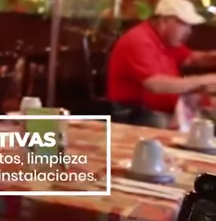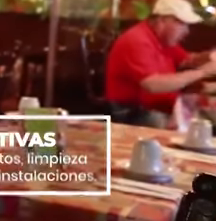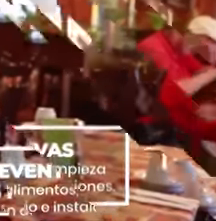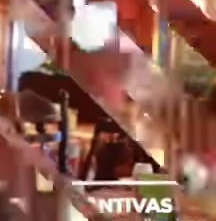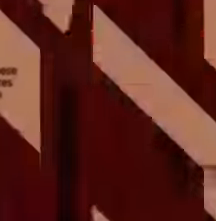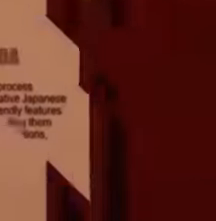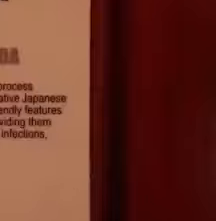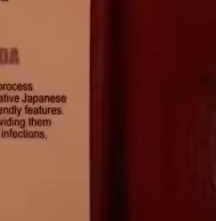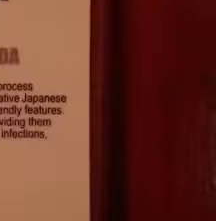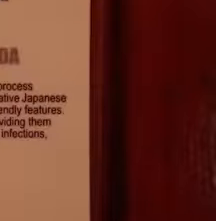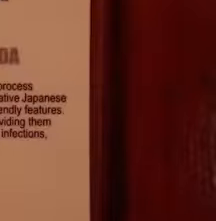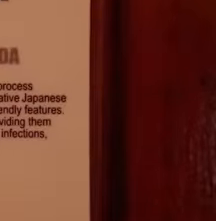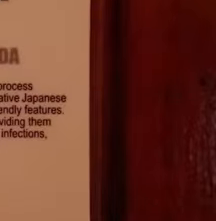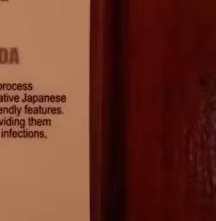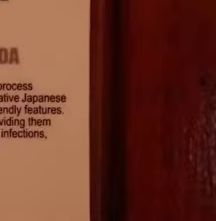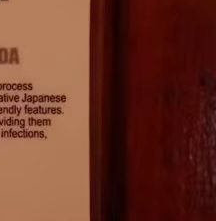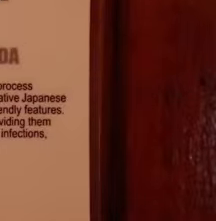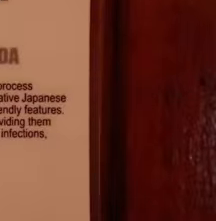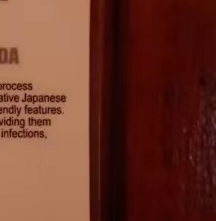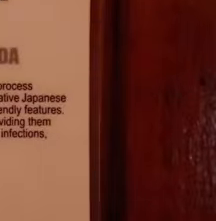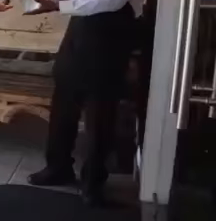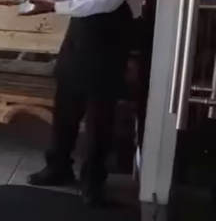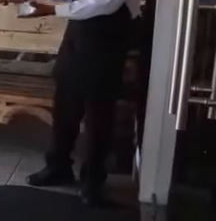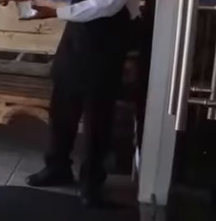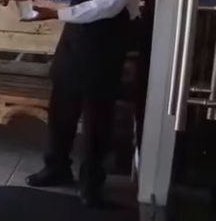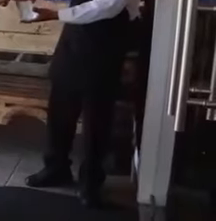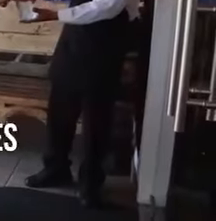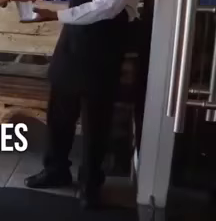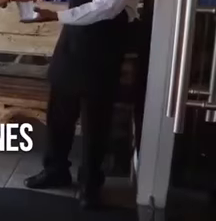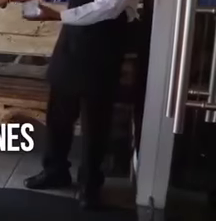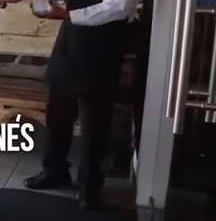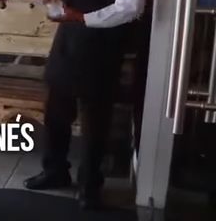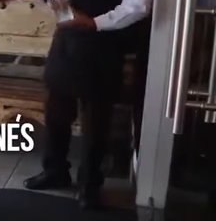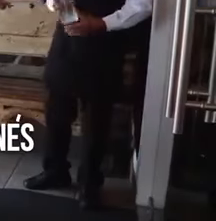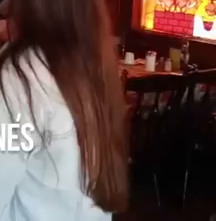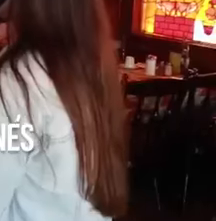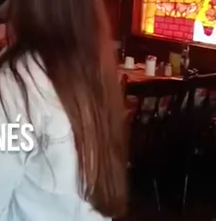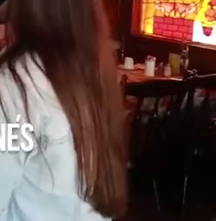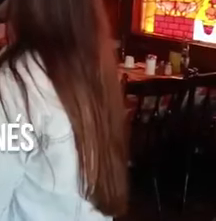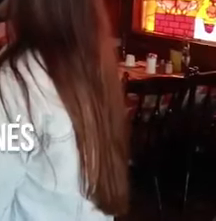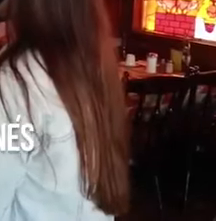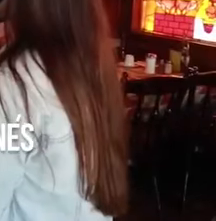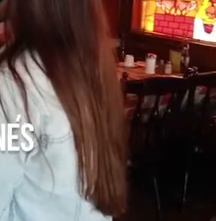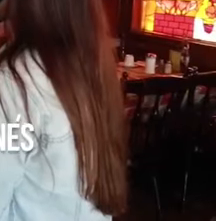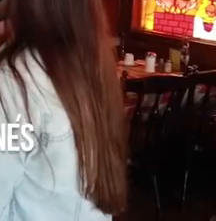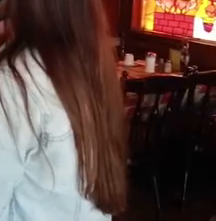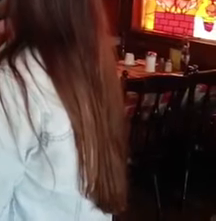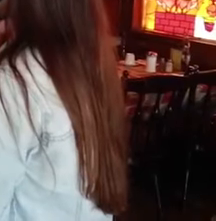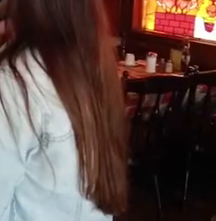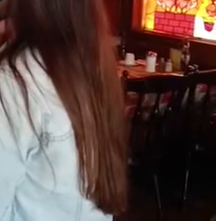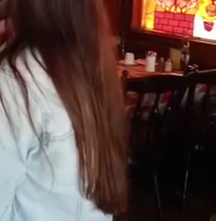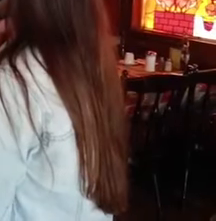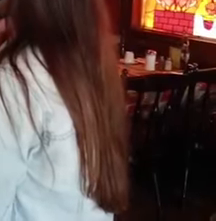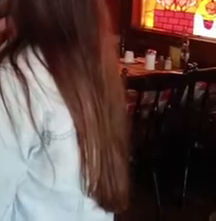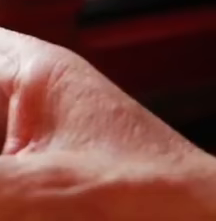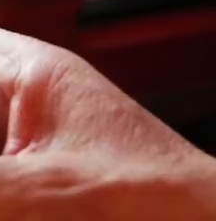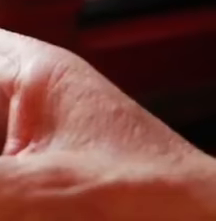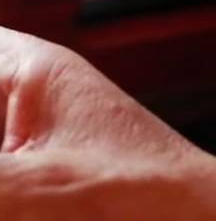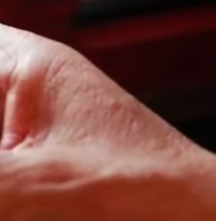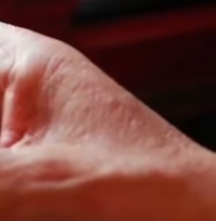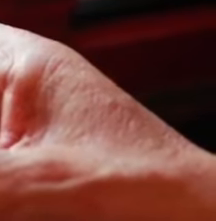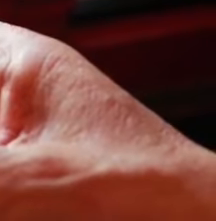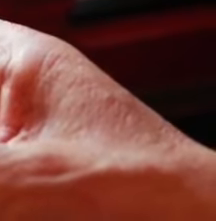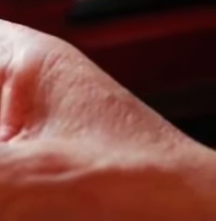de desinfección a través de un proceso innovador. Además de darte la bienvenida con los dispensadores de gel antibacterial, la toma de